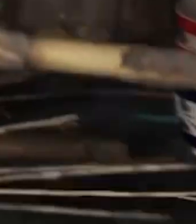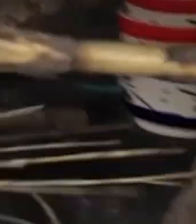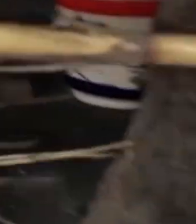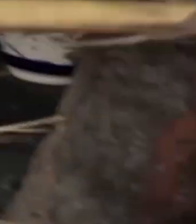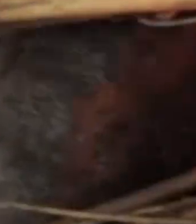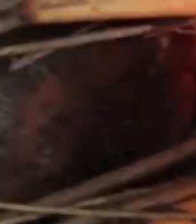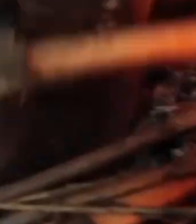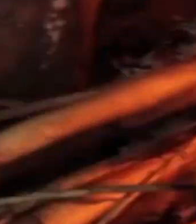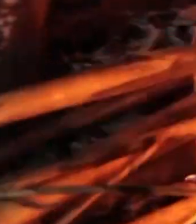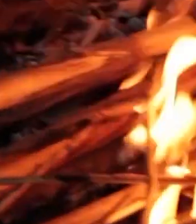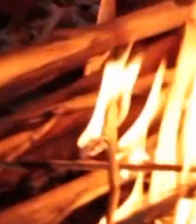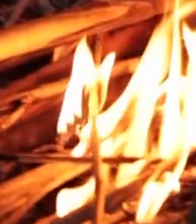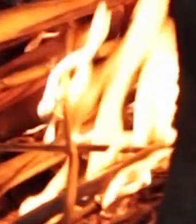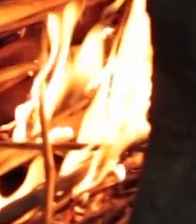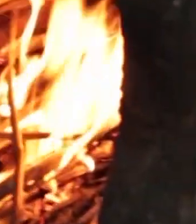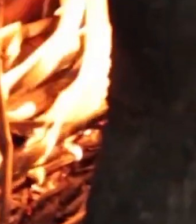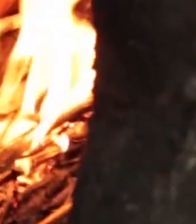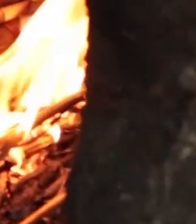Y una